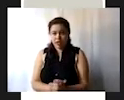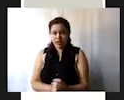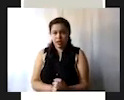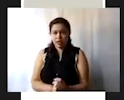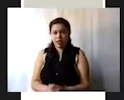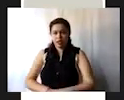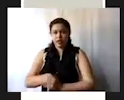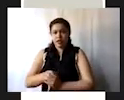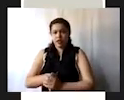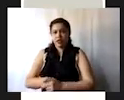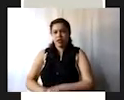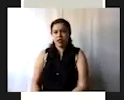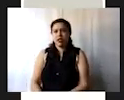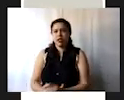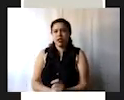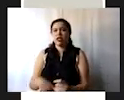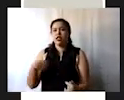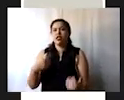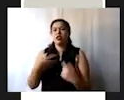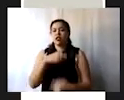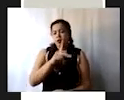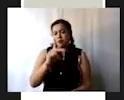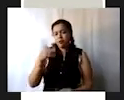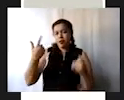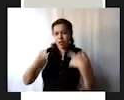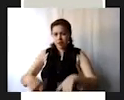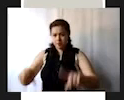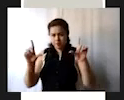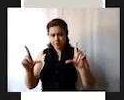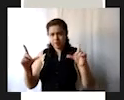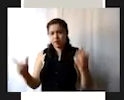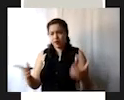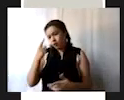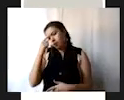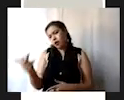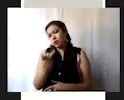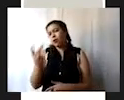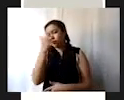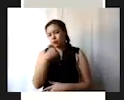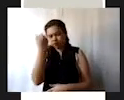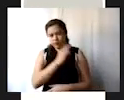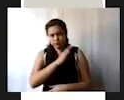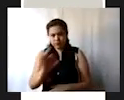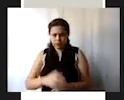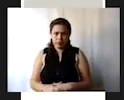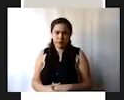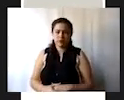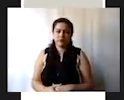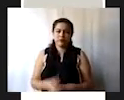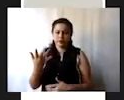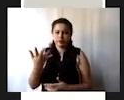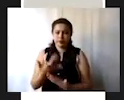vuelvo a proyectar la presentación con las preguntas. Un segundito.